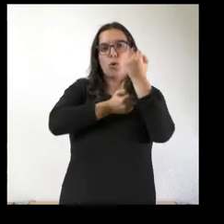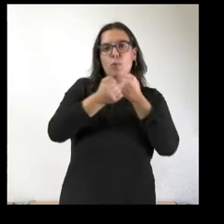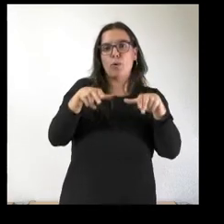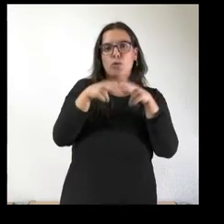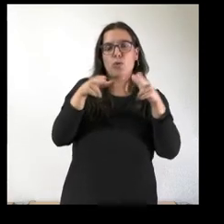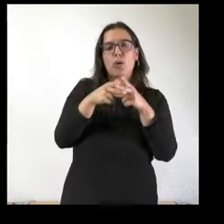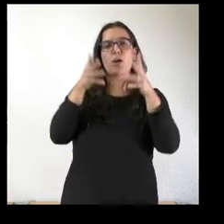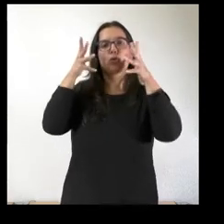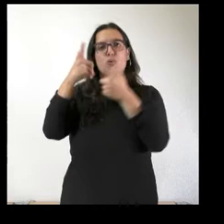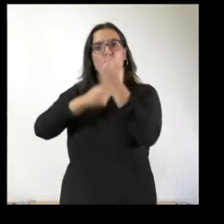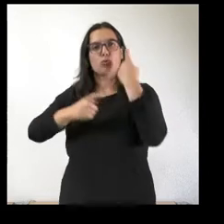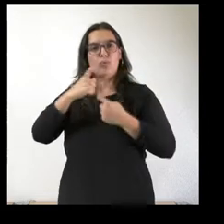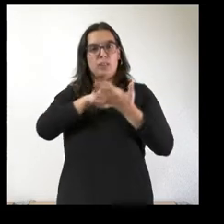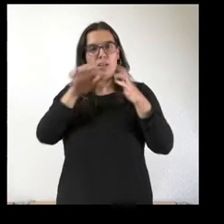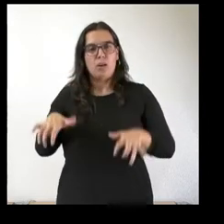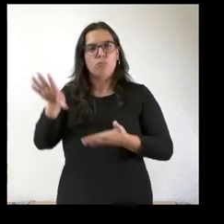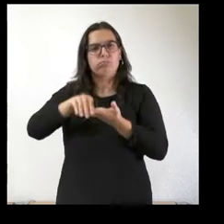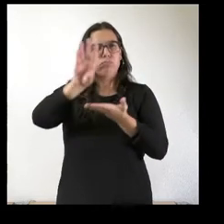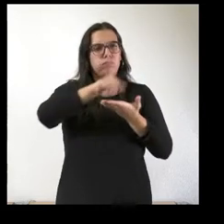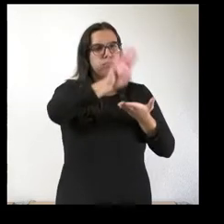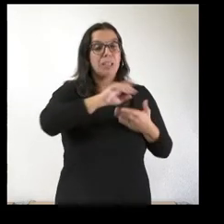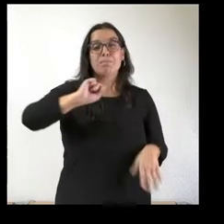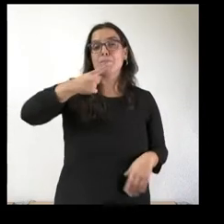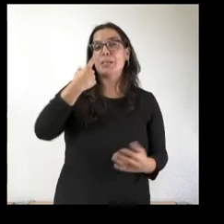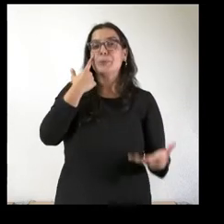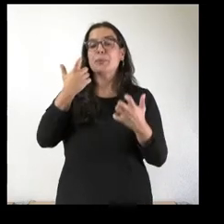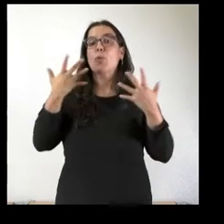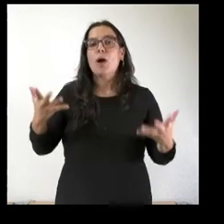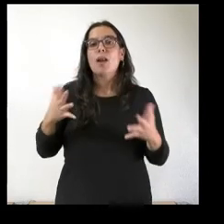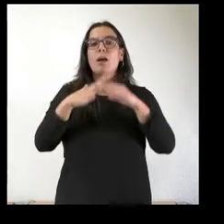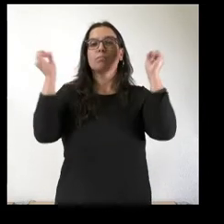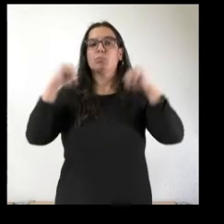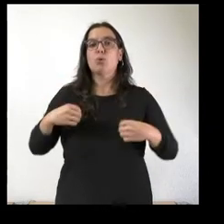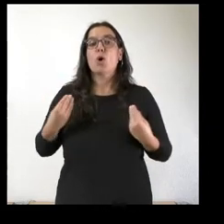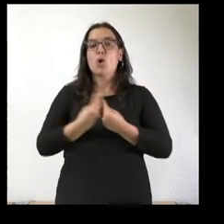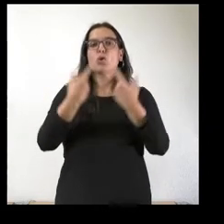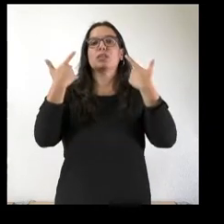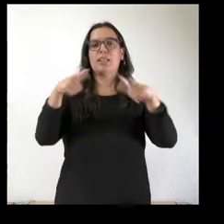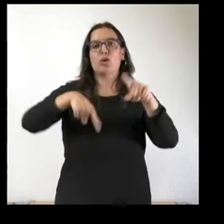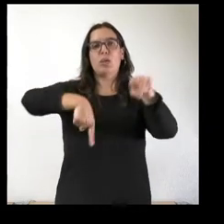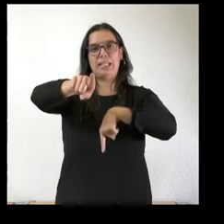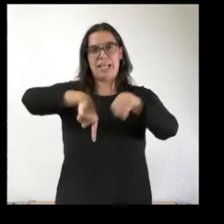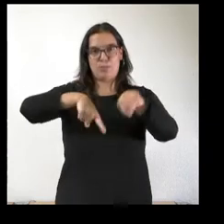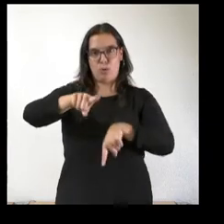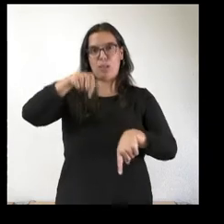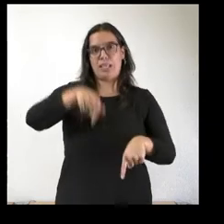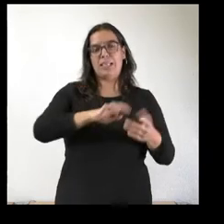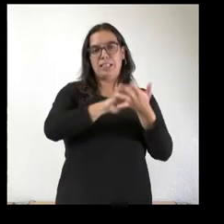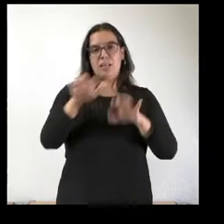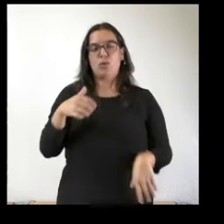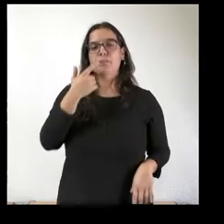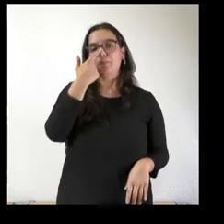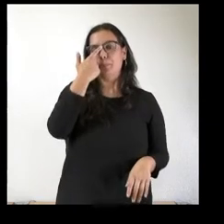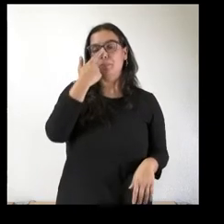Consejo Consultivo de Castilla y León y, sobre todo, destaco el consenso con el sector de transporte por carretera de Castilla y León. La